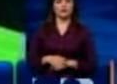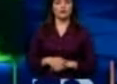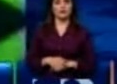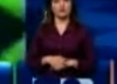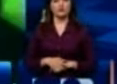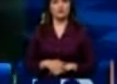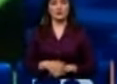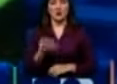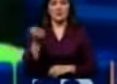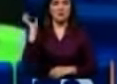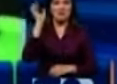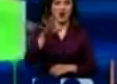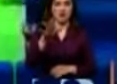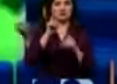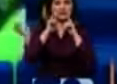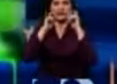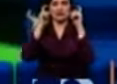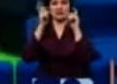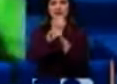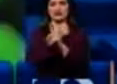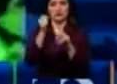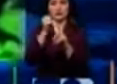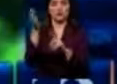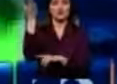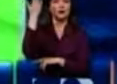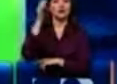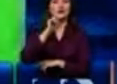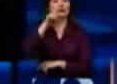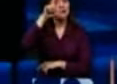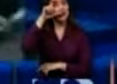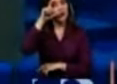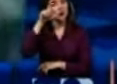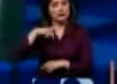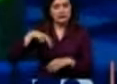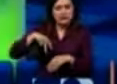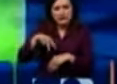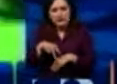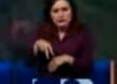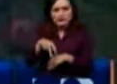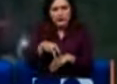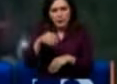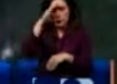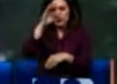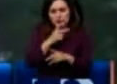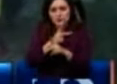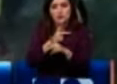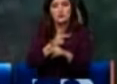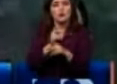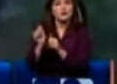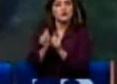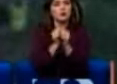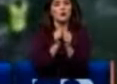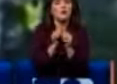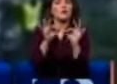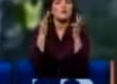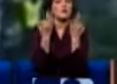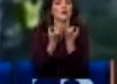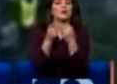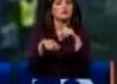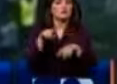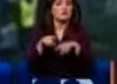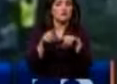Entre palos, piedras, gritos y golpes, salió ayer Guillermo Lasso del Estadio Atahualpa hasta donde había acudido acompañado de amigos y familiares para